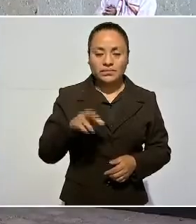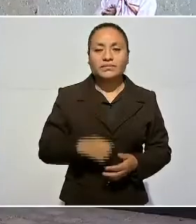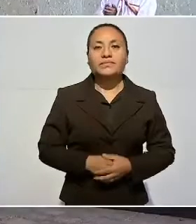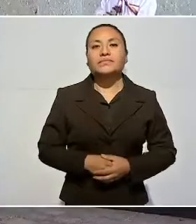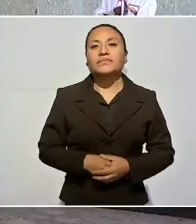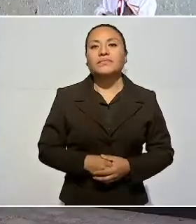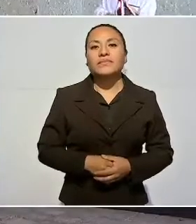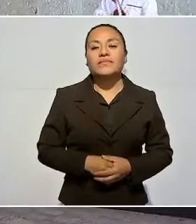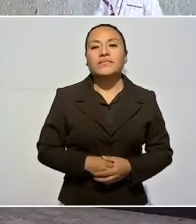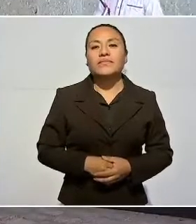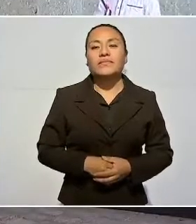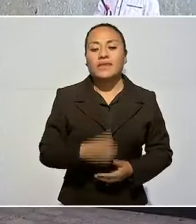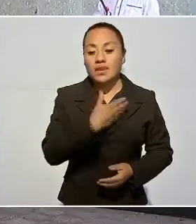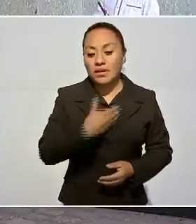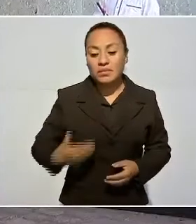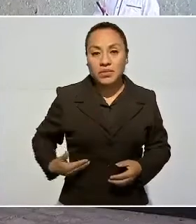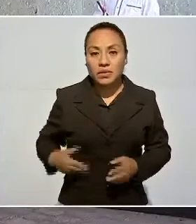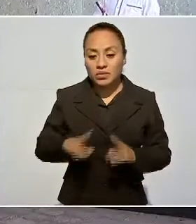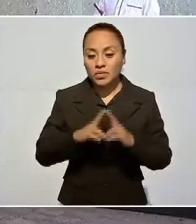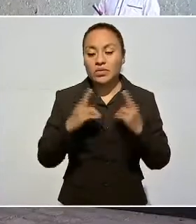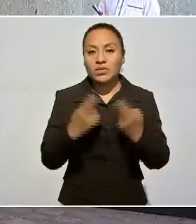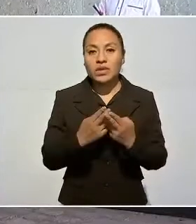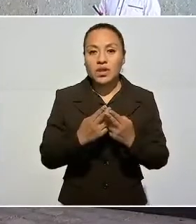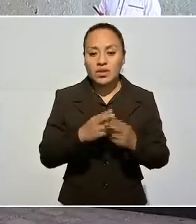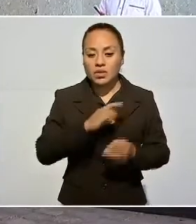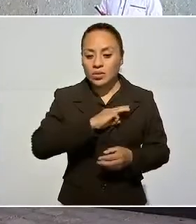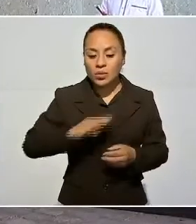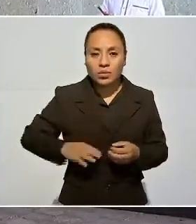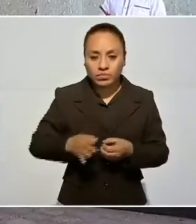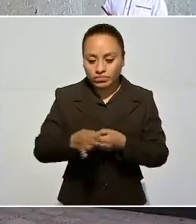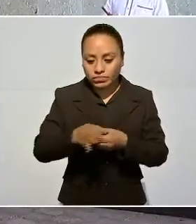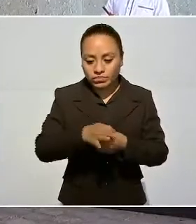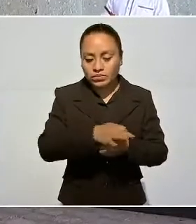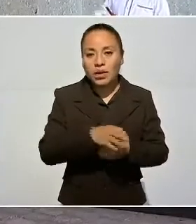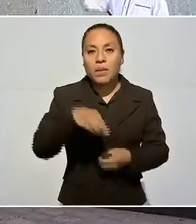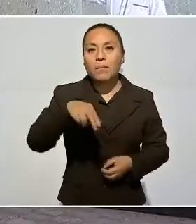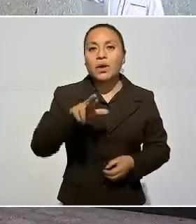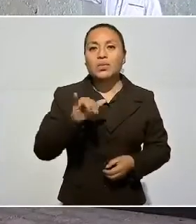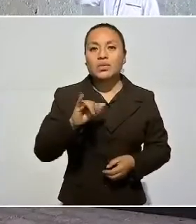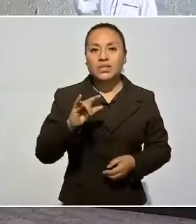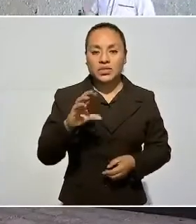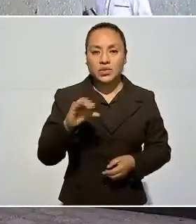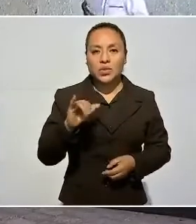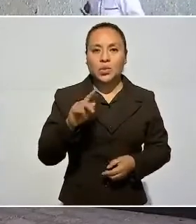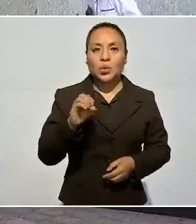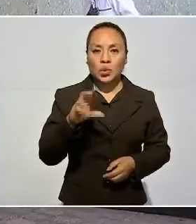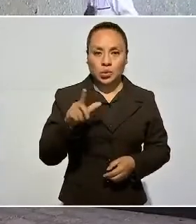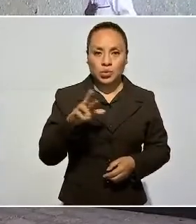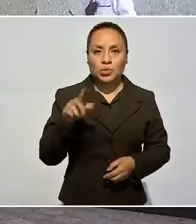El presidente de la Unión Liberal de Ayuntamientos, Mauricio Cruz Vargas.